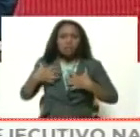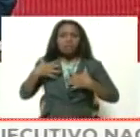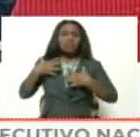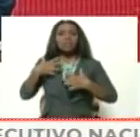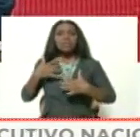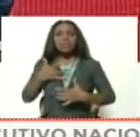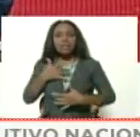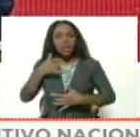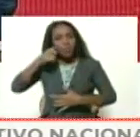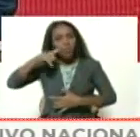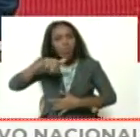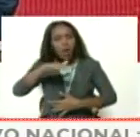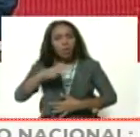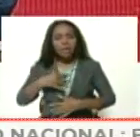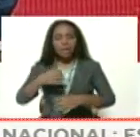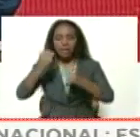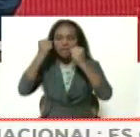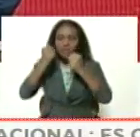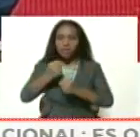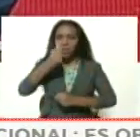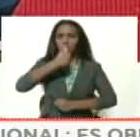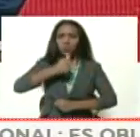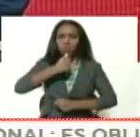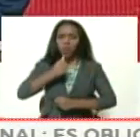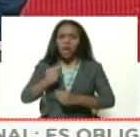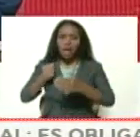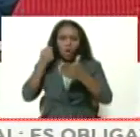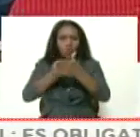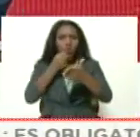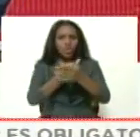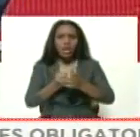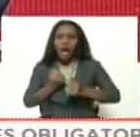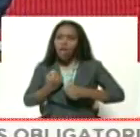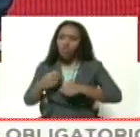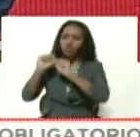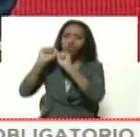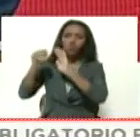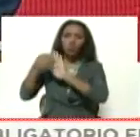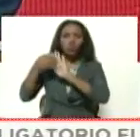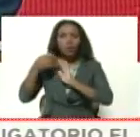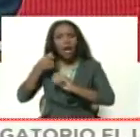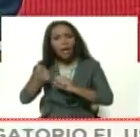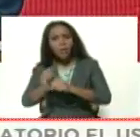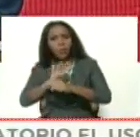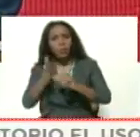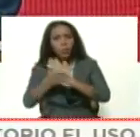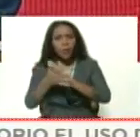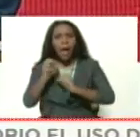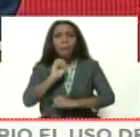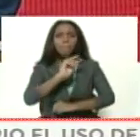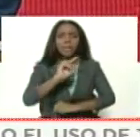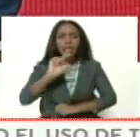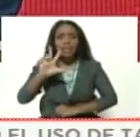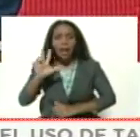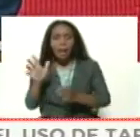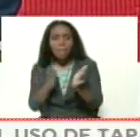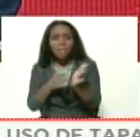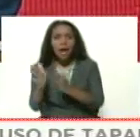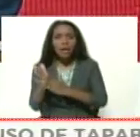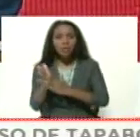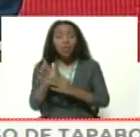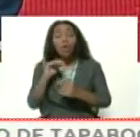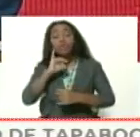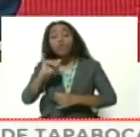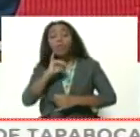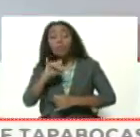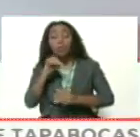mantiene firme resistiendo en la lucha contra el COVID-19. El 23 de marzo salió una